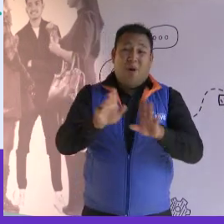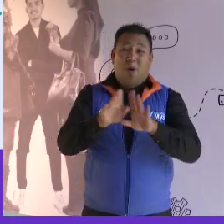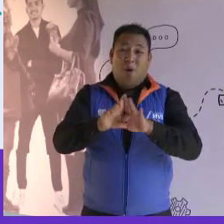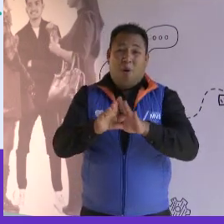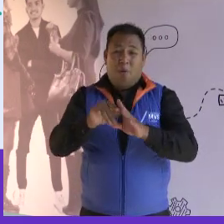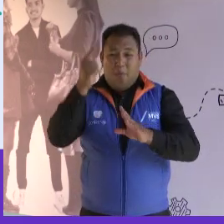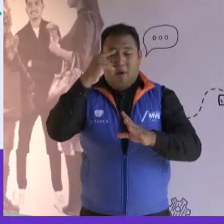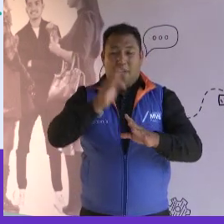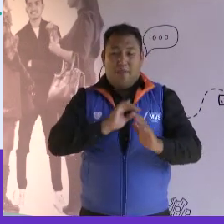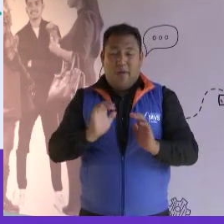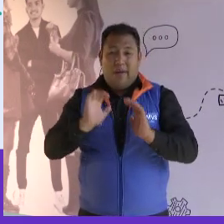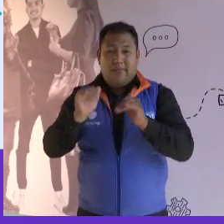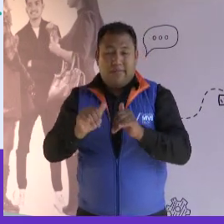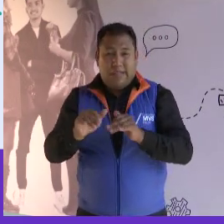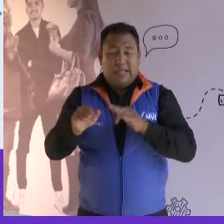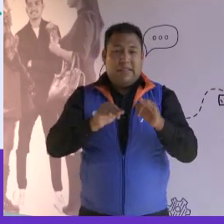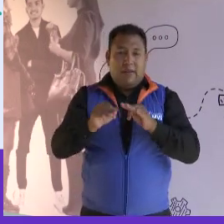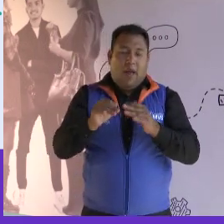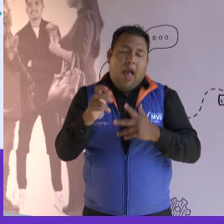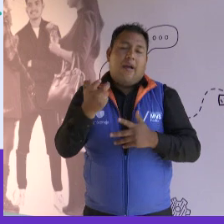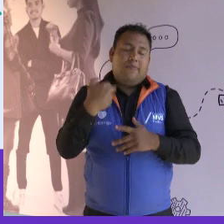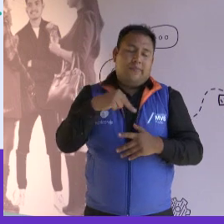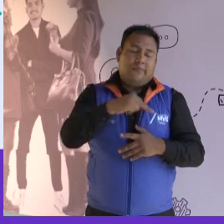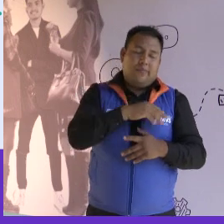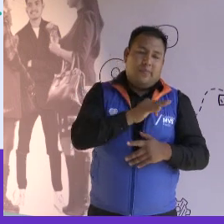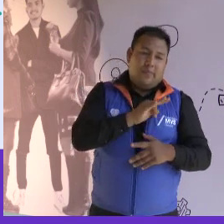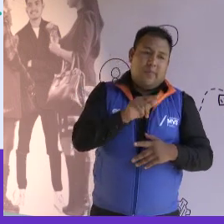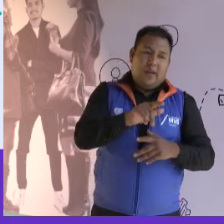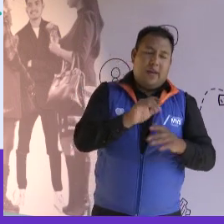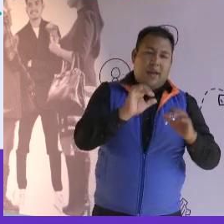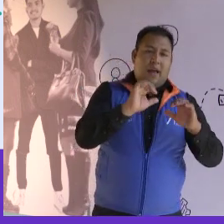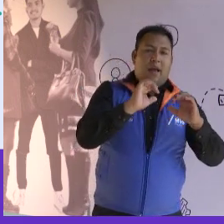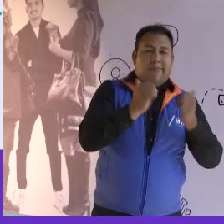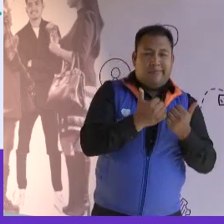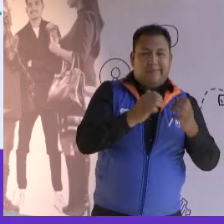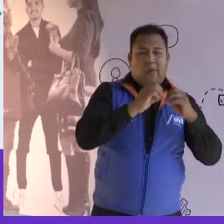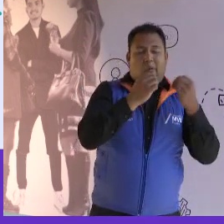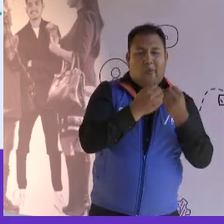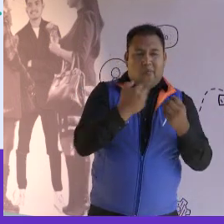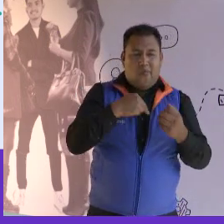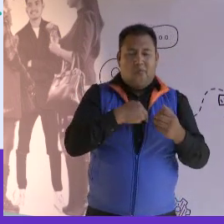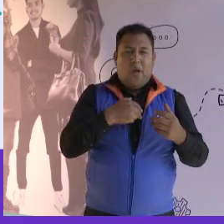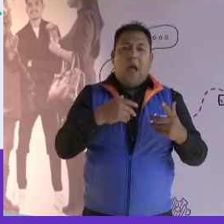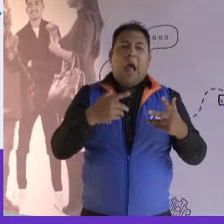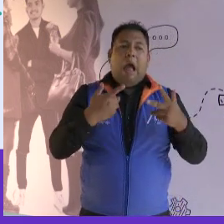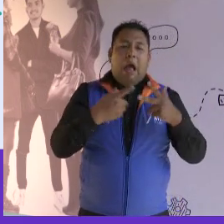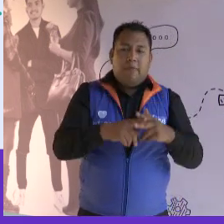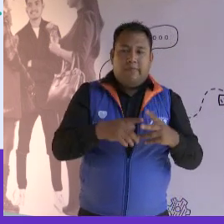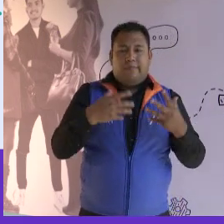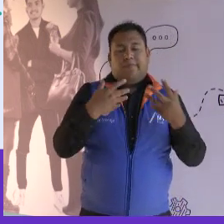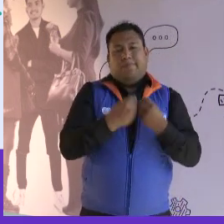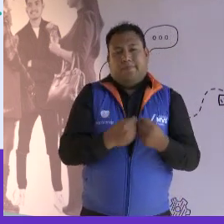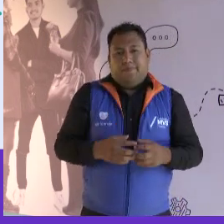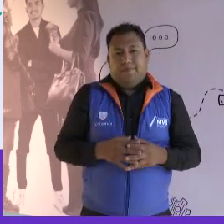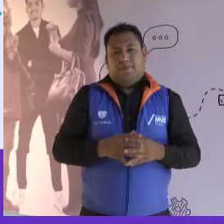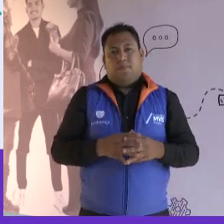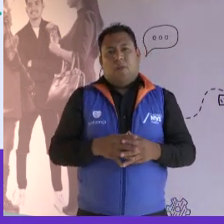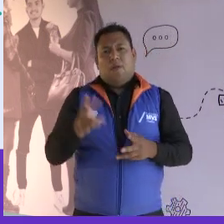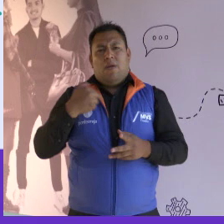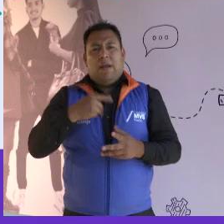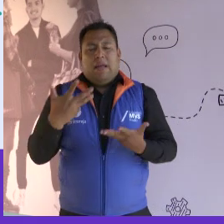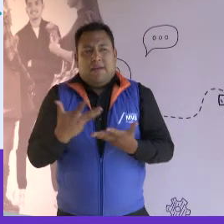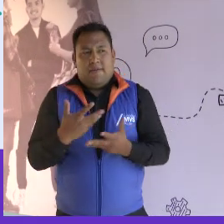este cerro pues se quería vender, hubo un movimiento comunitario, no fuimos la única organización, fuimos parte tal vez aportando